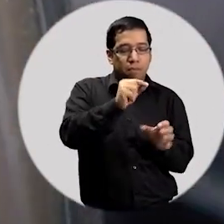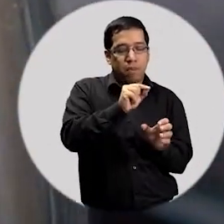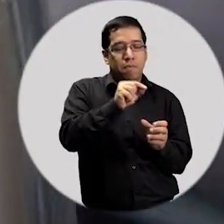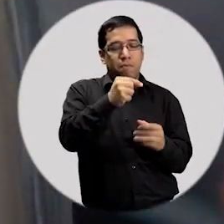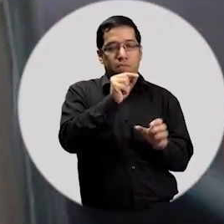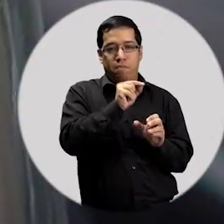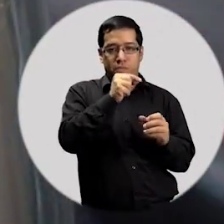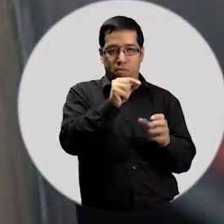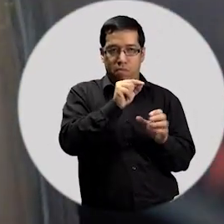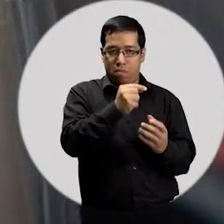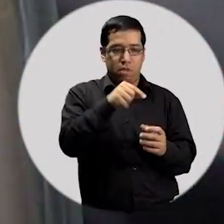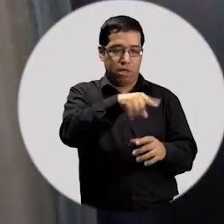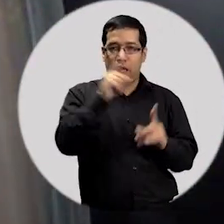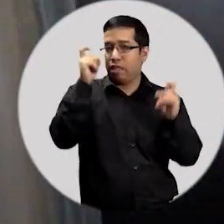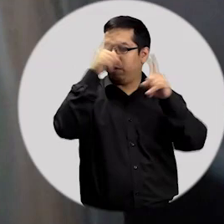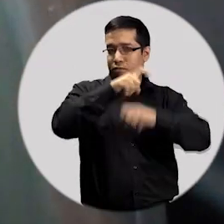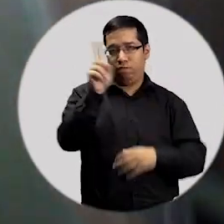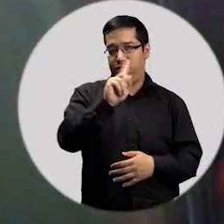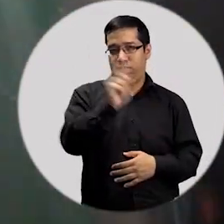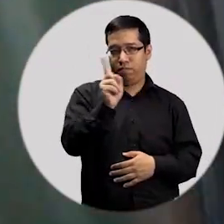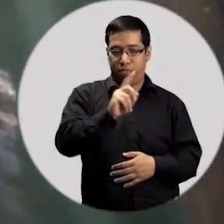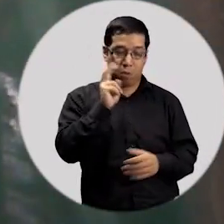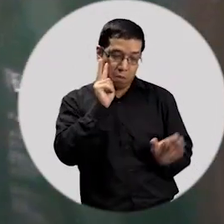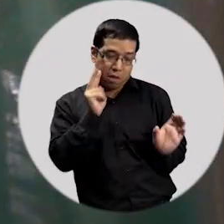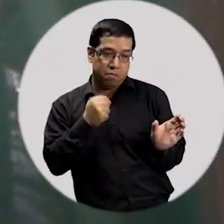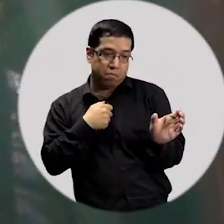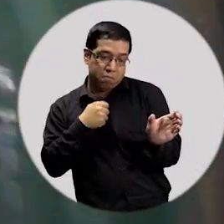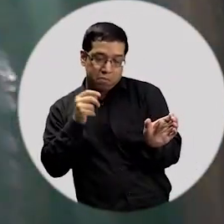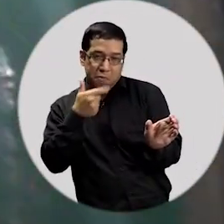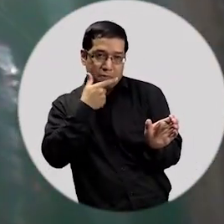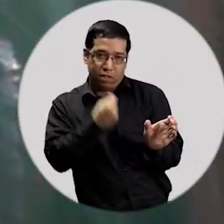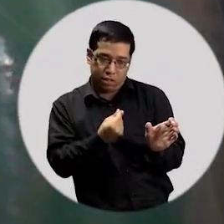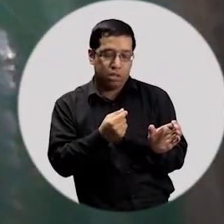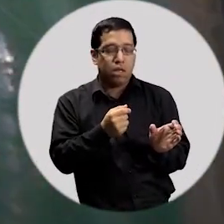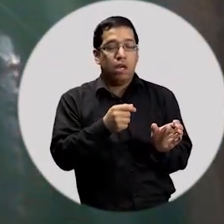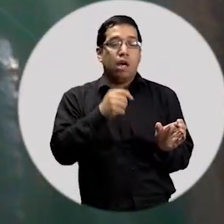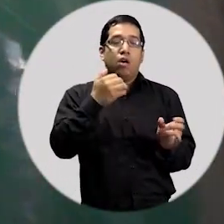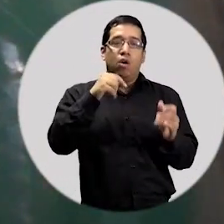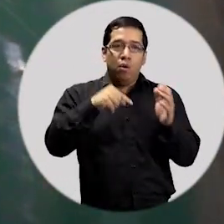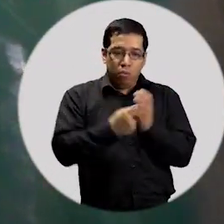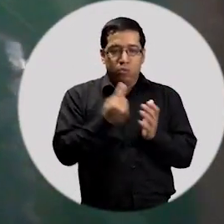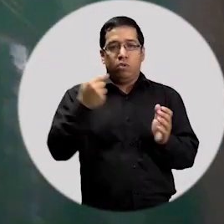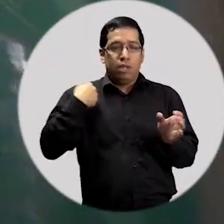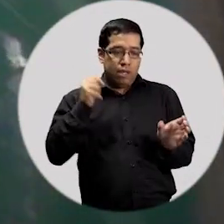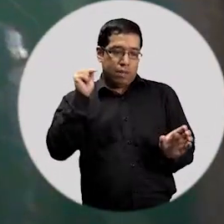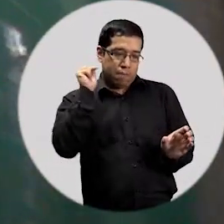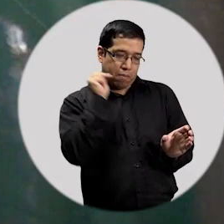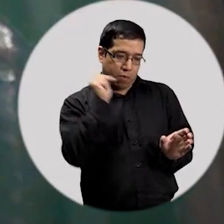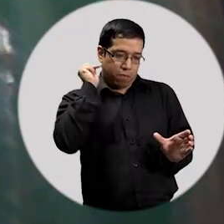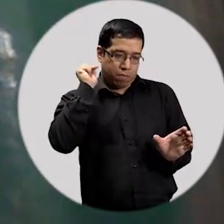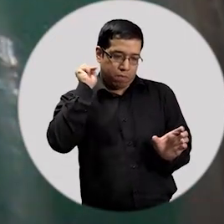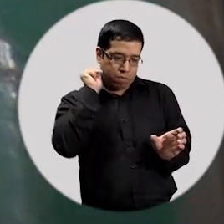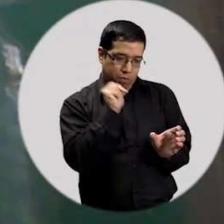separado uno del otro, pero a la segunda vuelta ya hacer un punto, luego dejar el espacio que